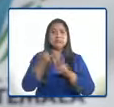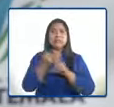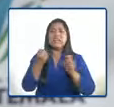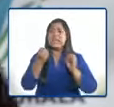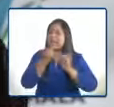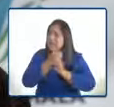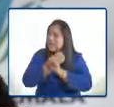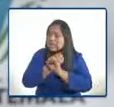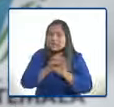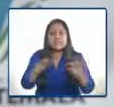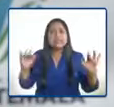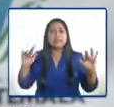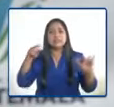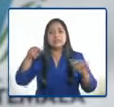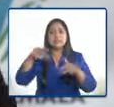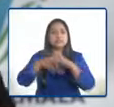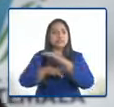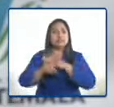ningún incidente